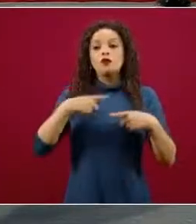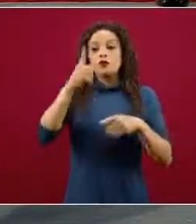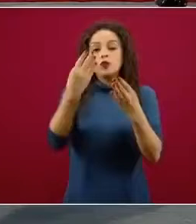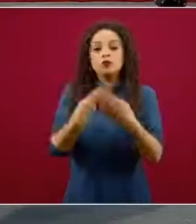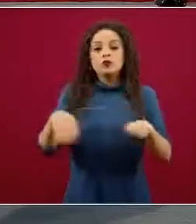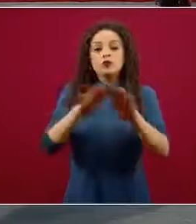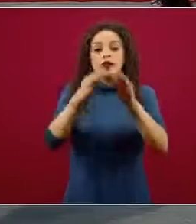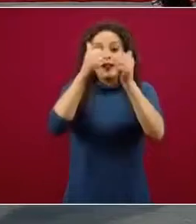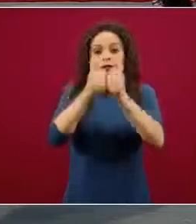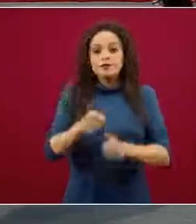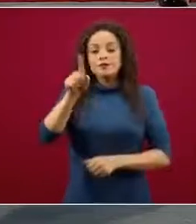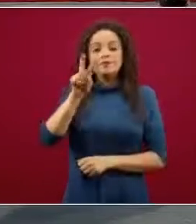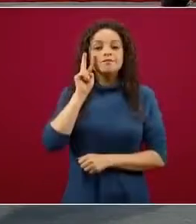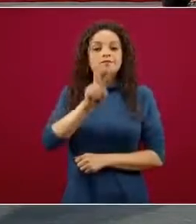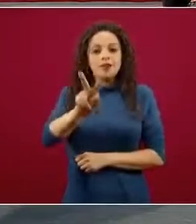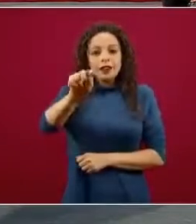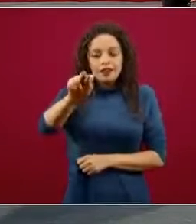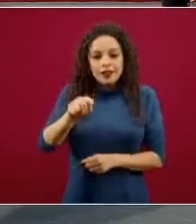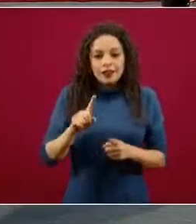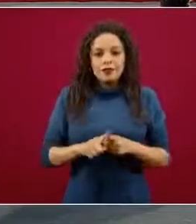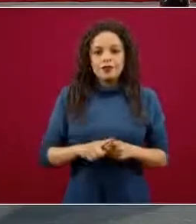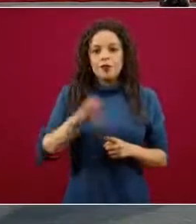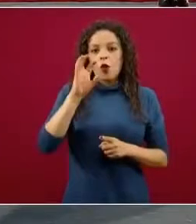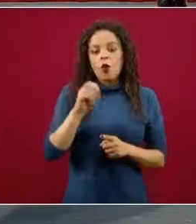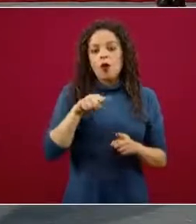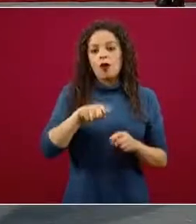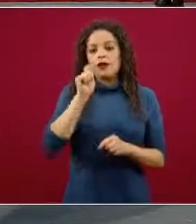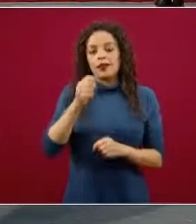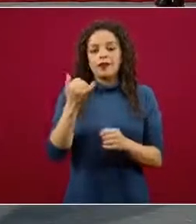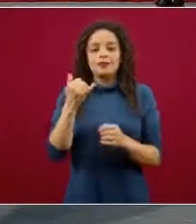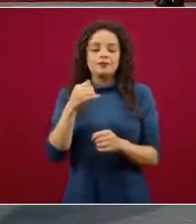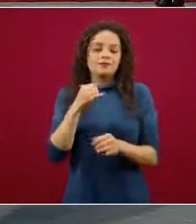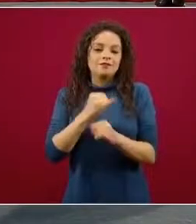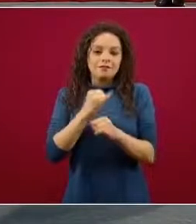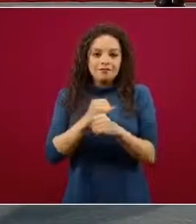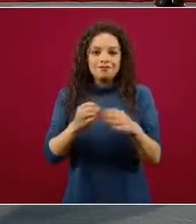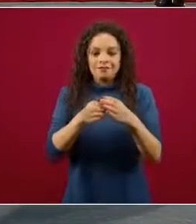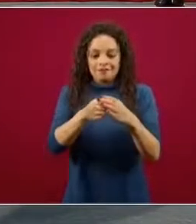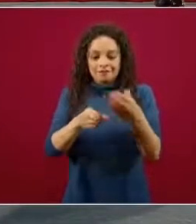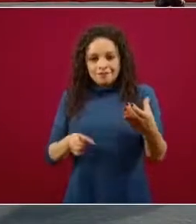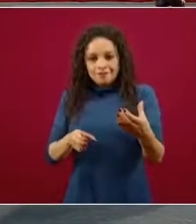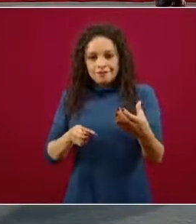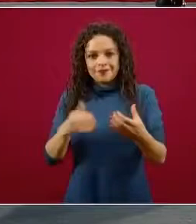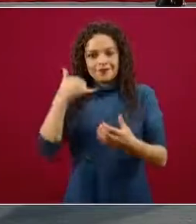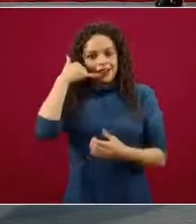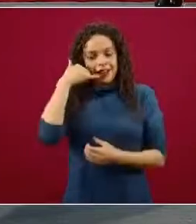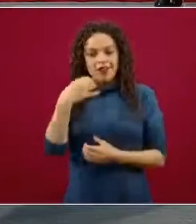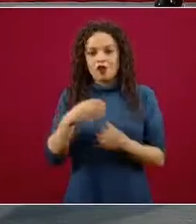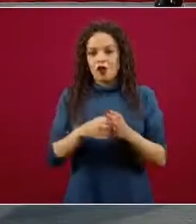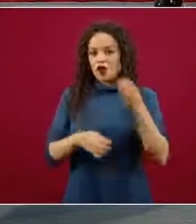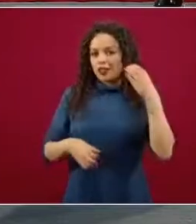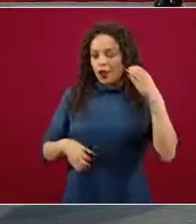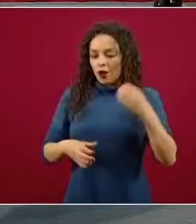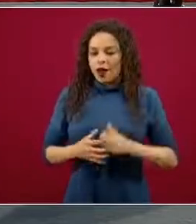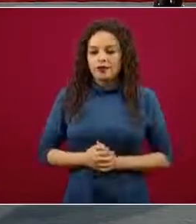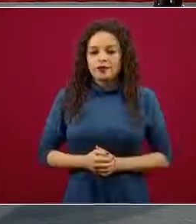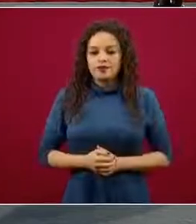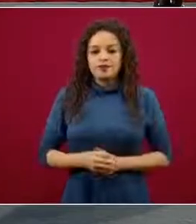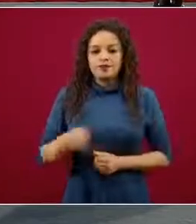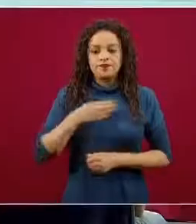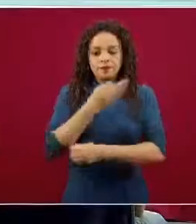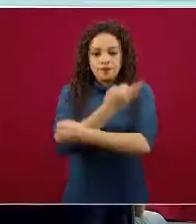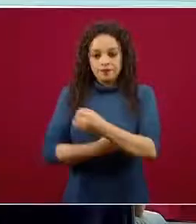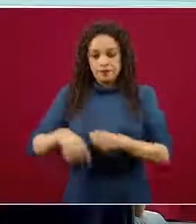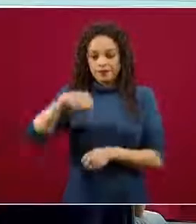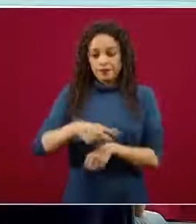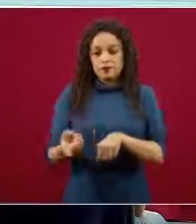siguen desde su televisor o dispositivo móvil. Muy buenas tardes. Comenzamos como todos los